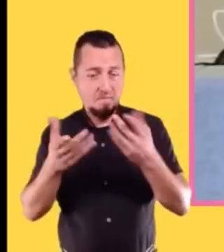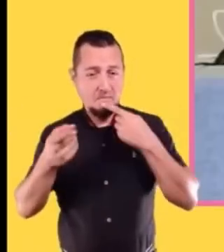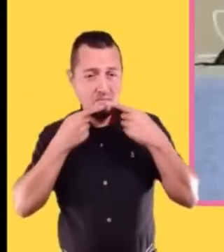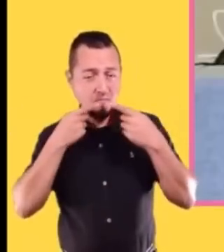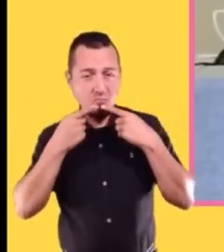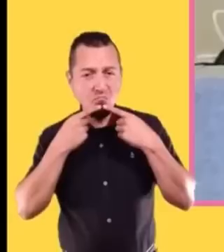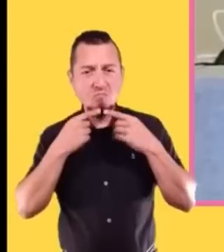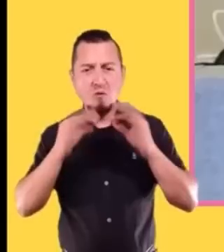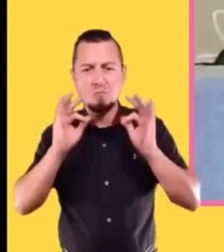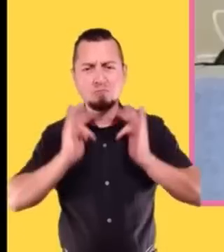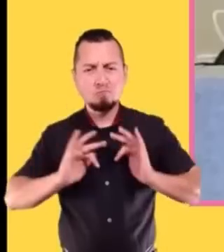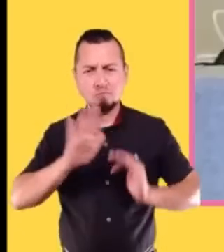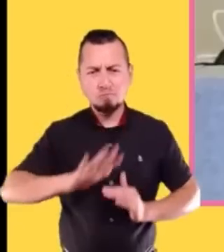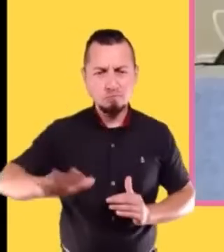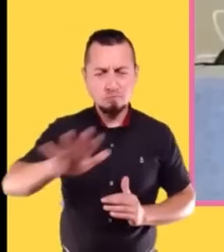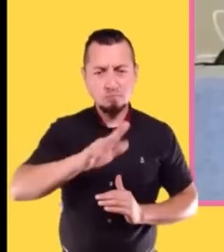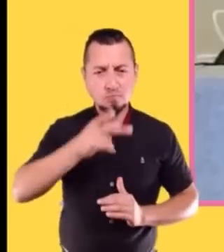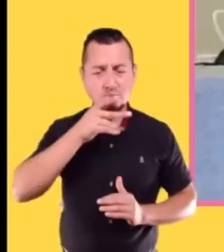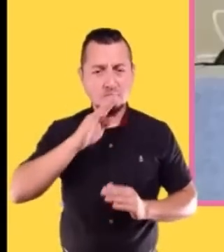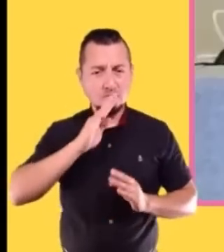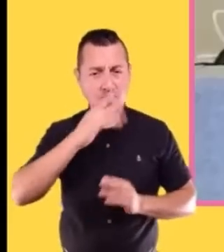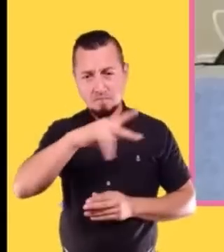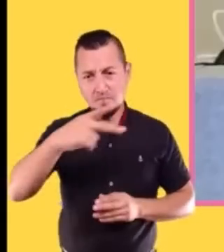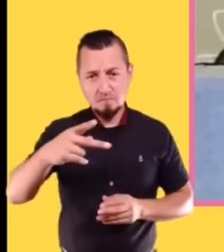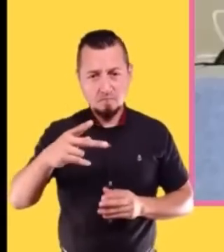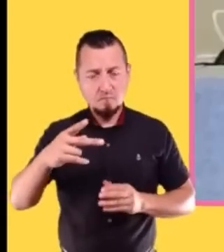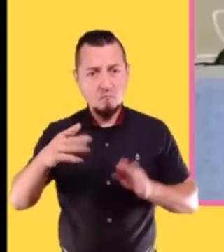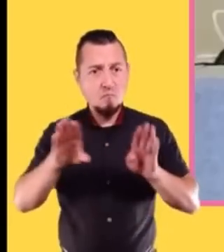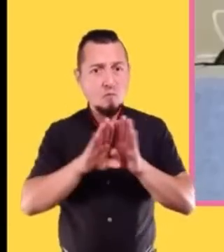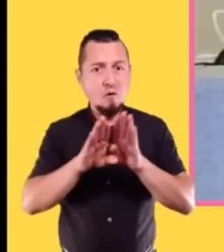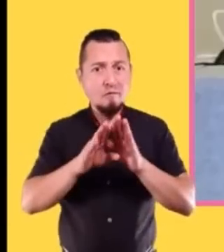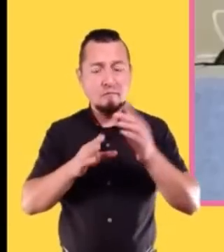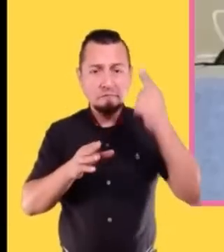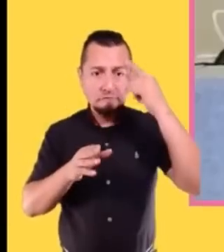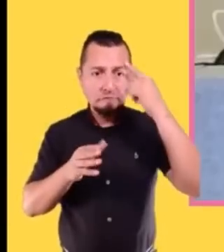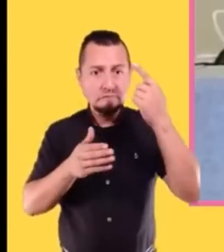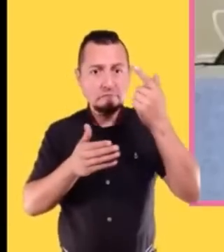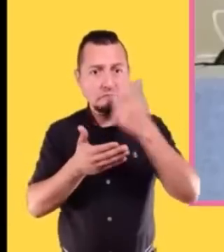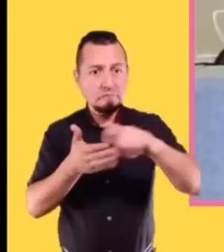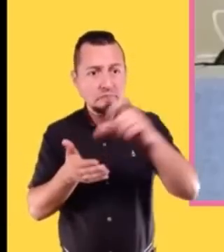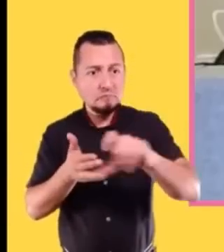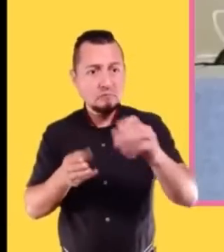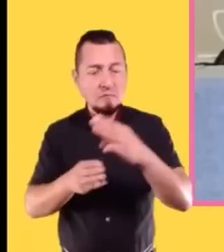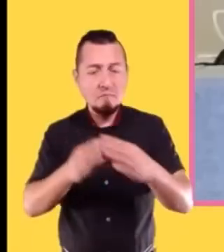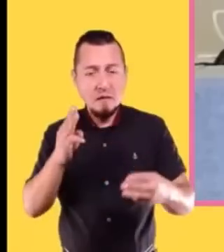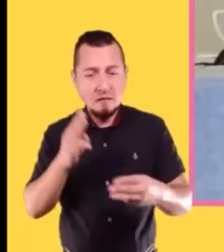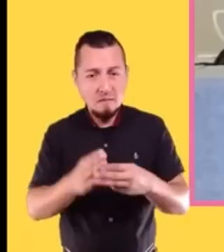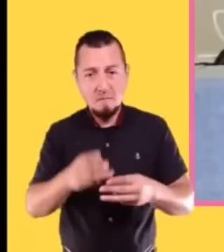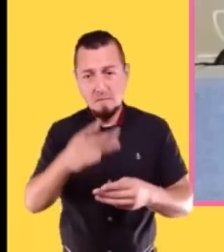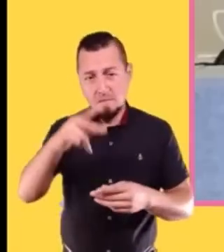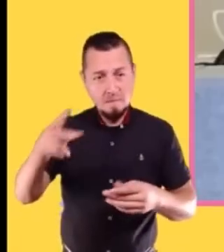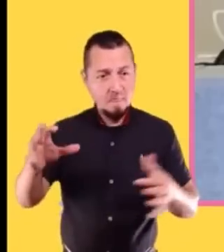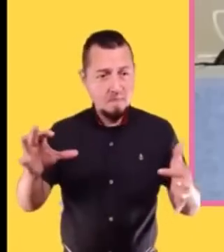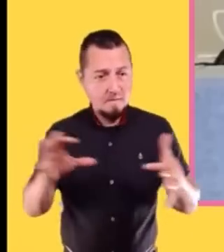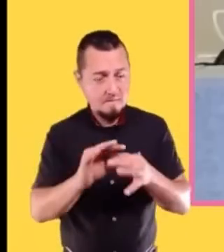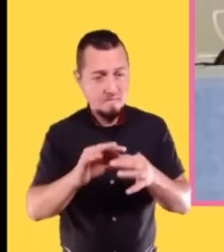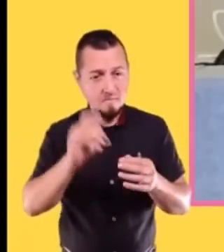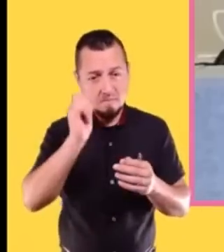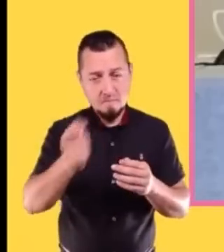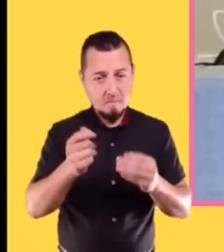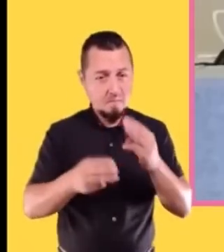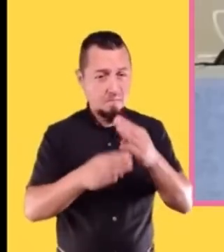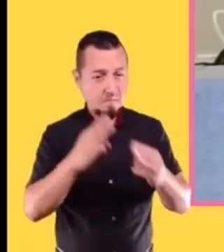los padres de familia, que ahorita están vueltos locos con el tema de las listas de útiles escolares, estos materiales, en